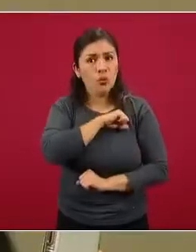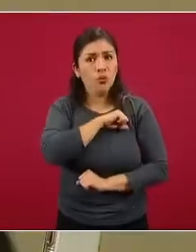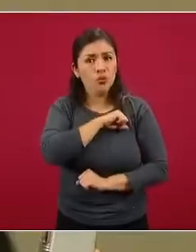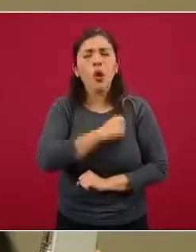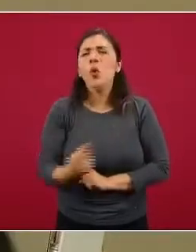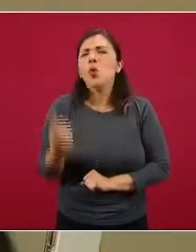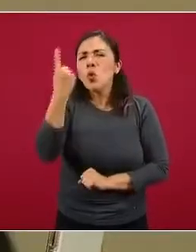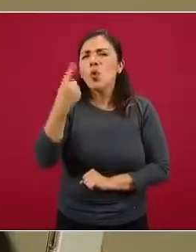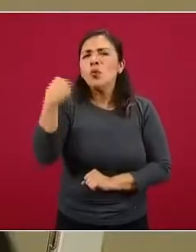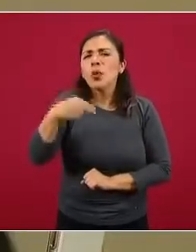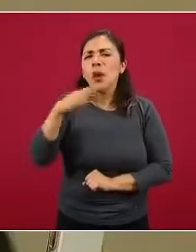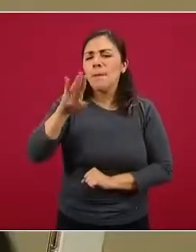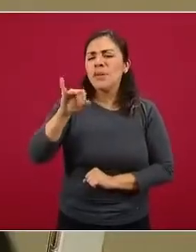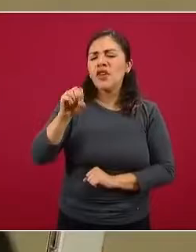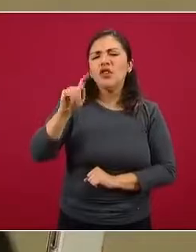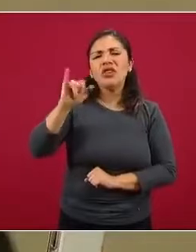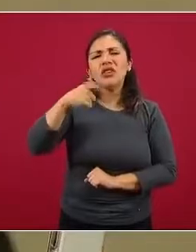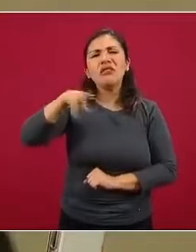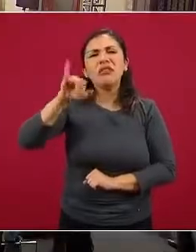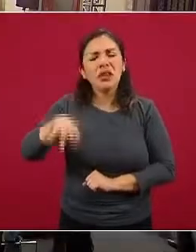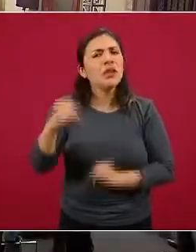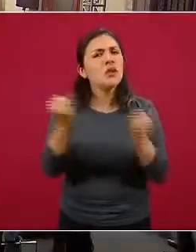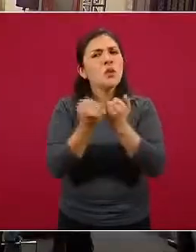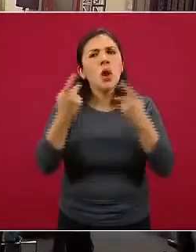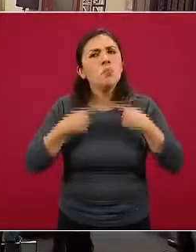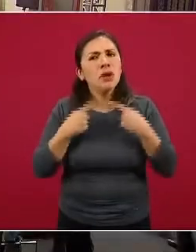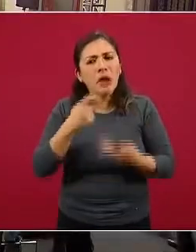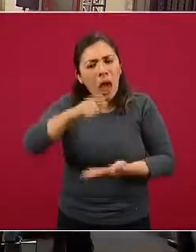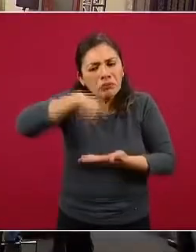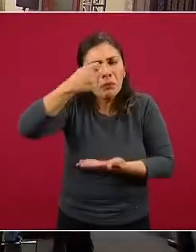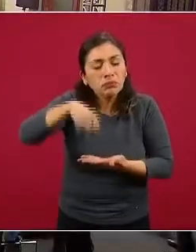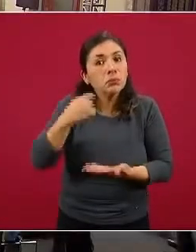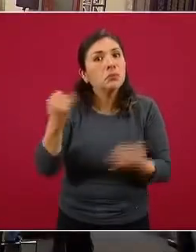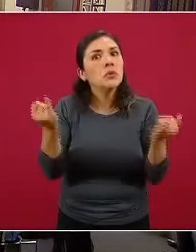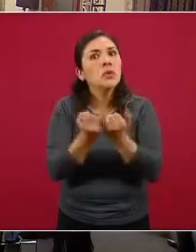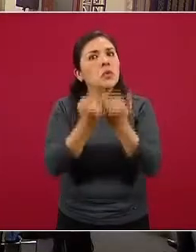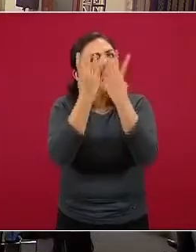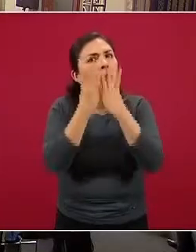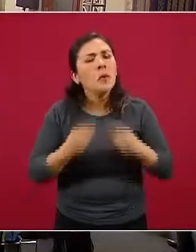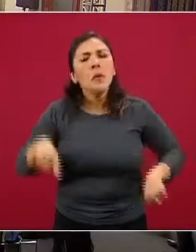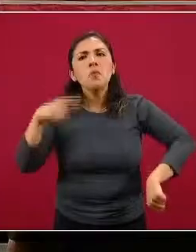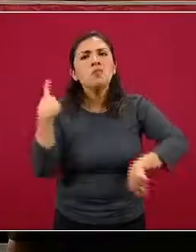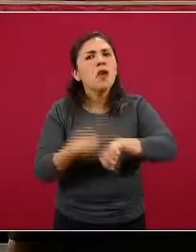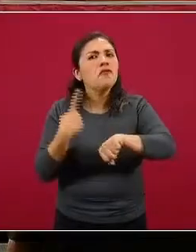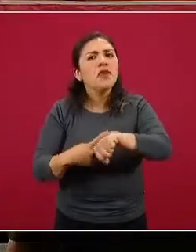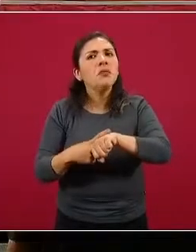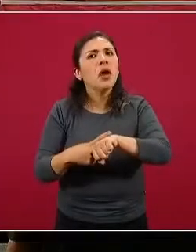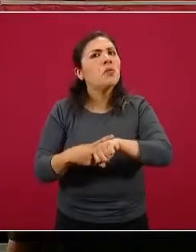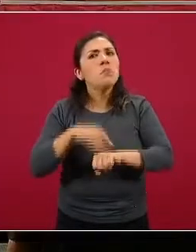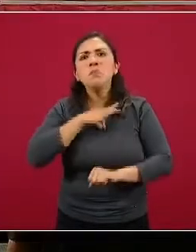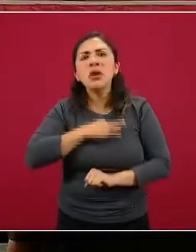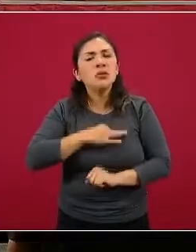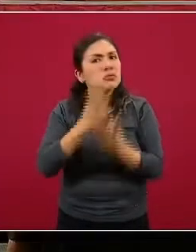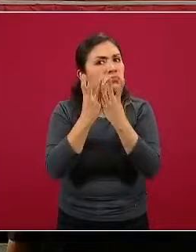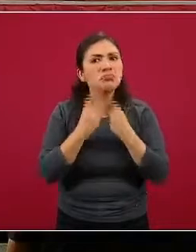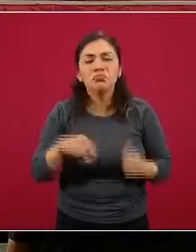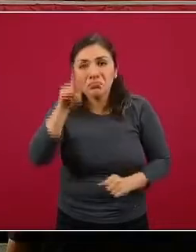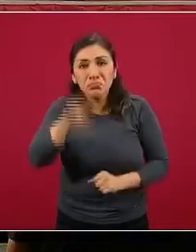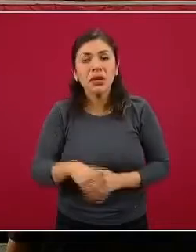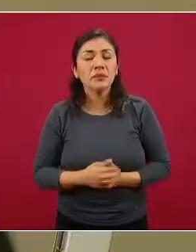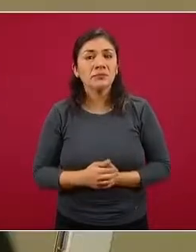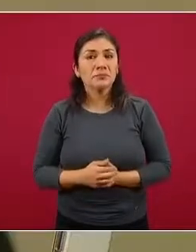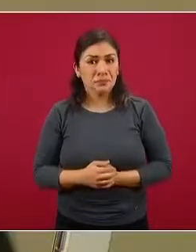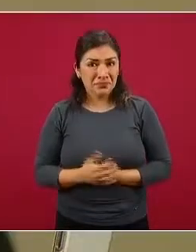Hay un producto llamado Biotiquín que también la gente lo ingiere y igual supera los problemas de virosis.